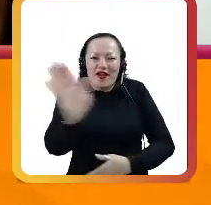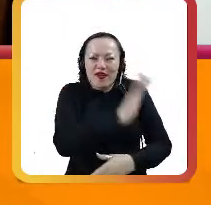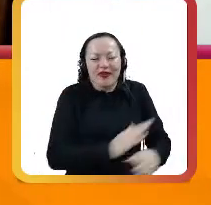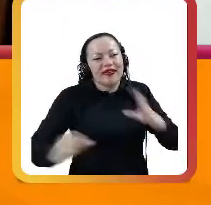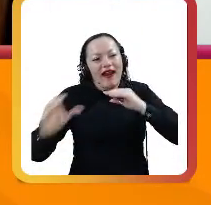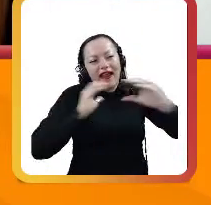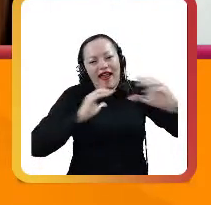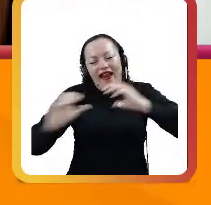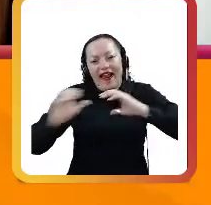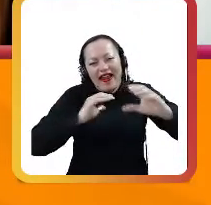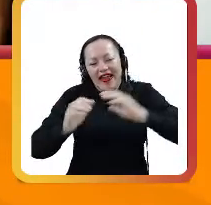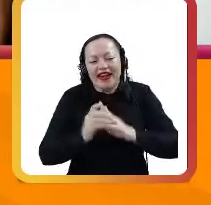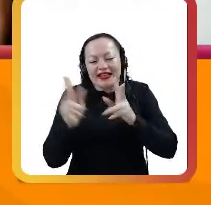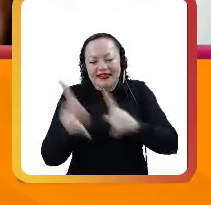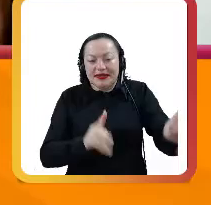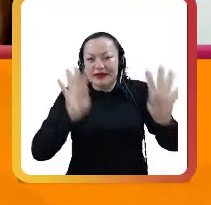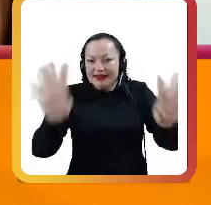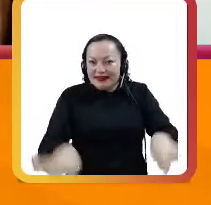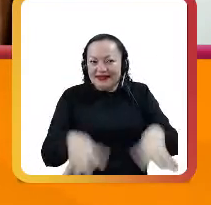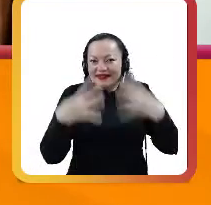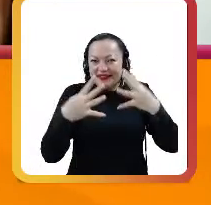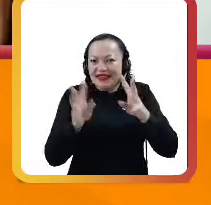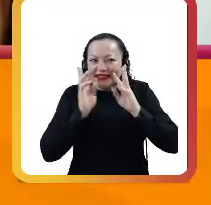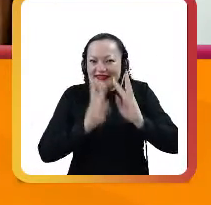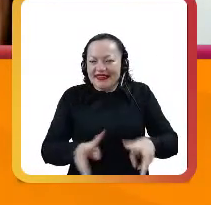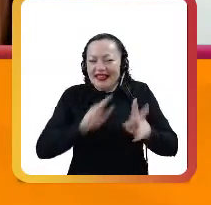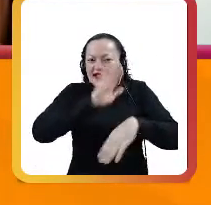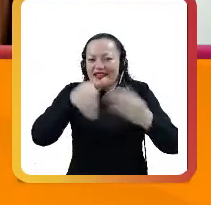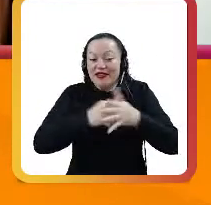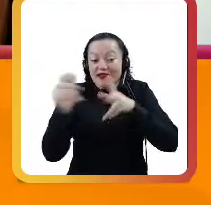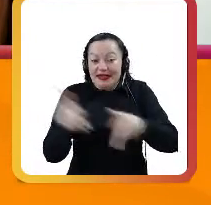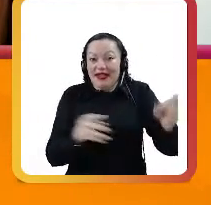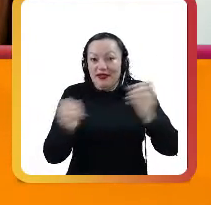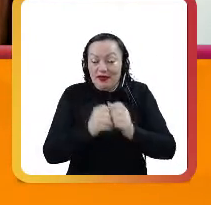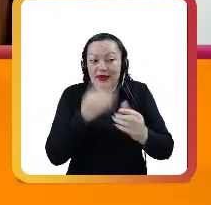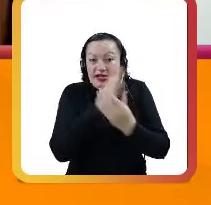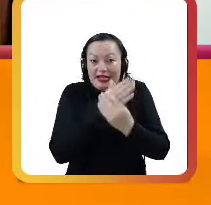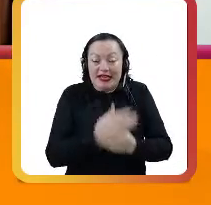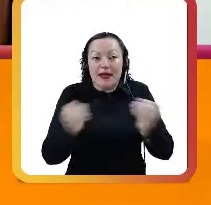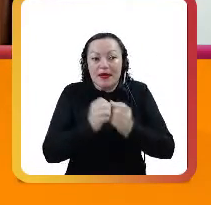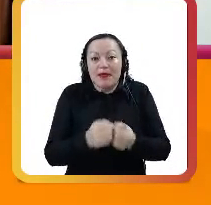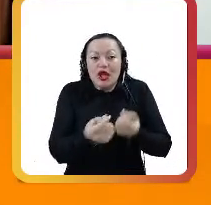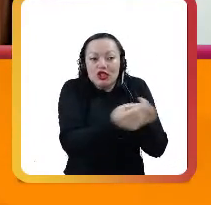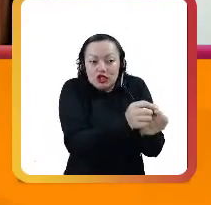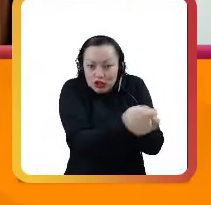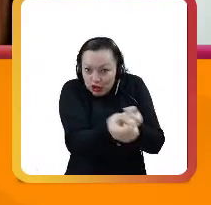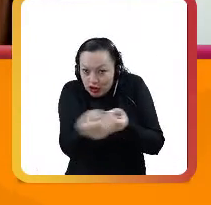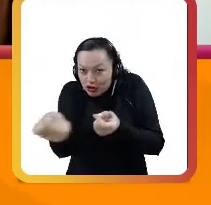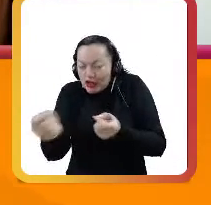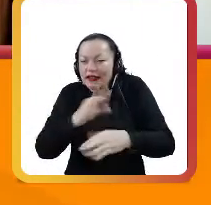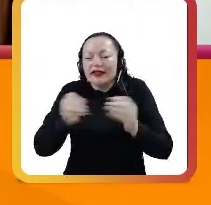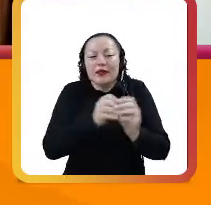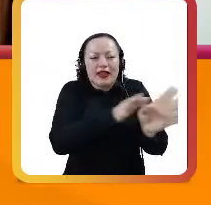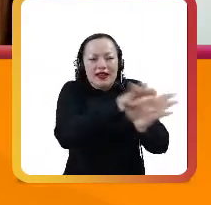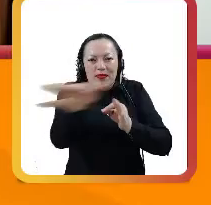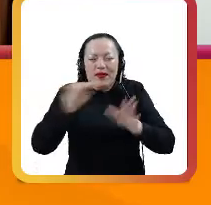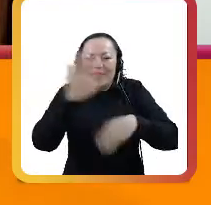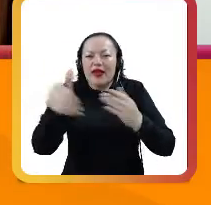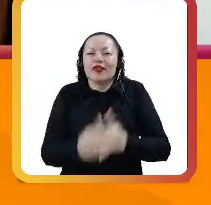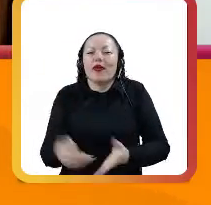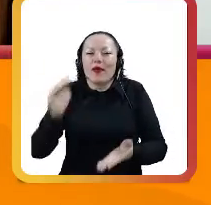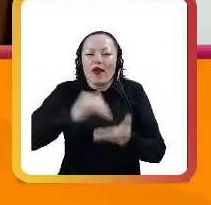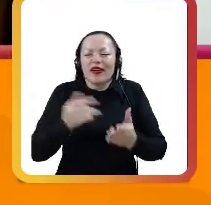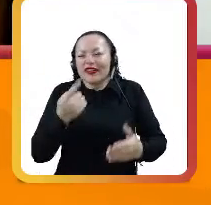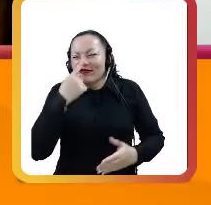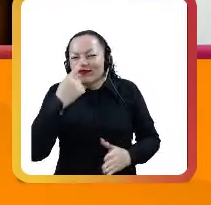televidentes en La Dorada y sus alrededores. ¿Te parece? Damos una vueltica, vamos a ver quiénes